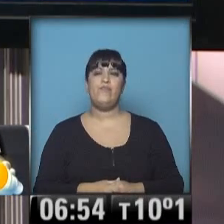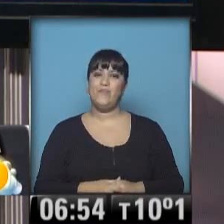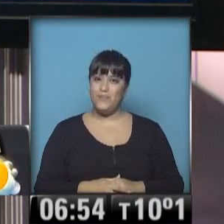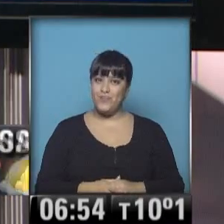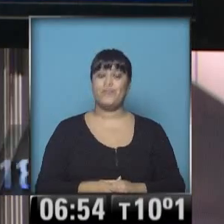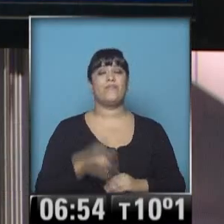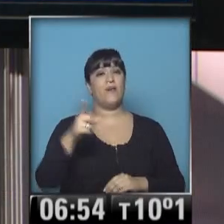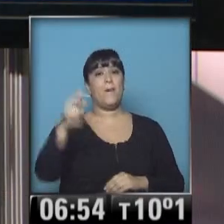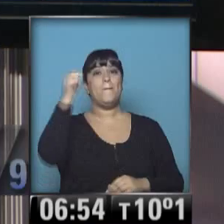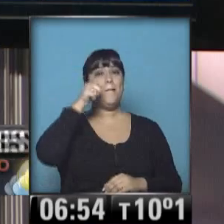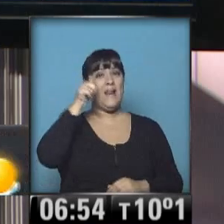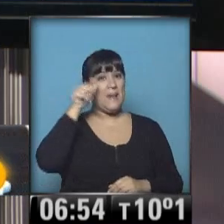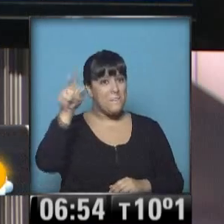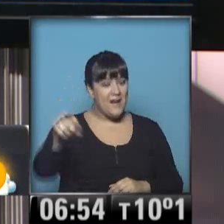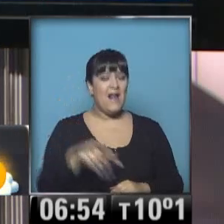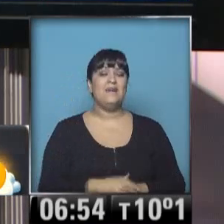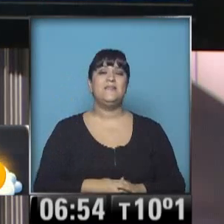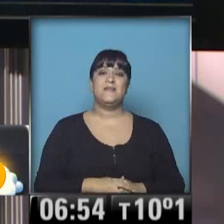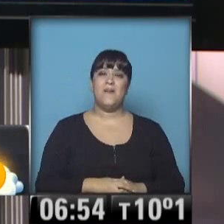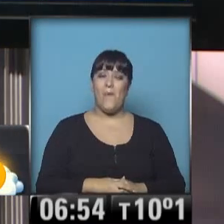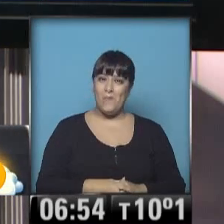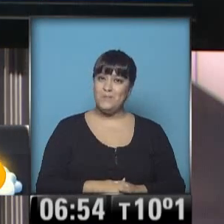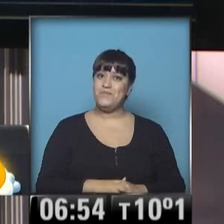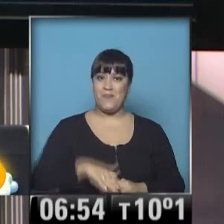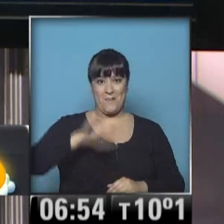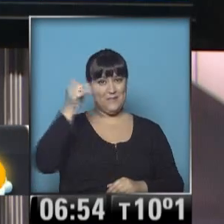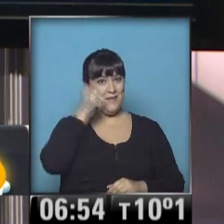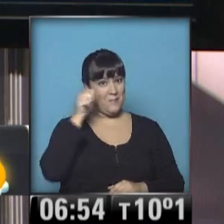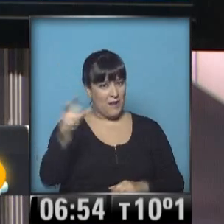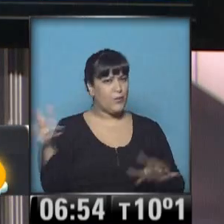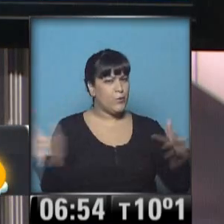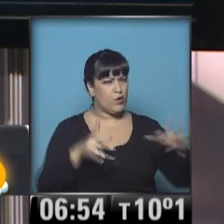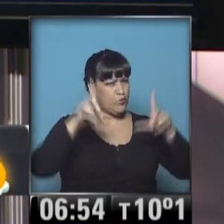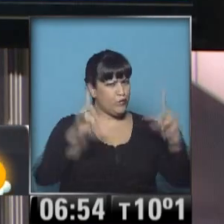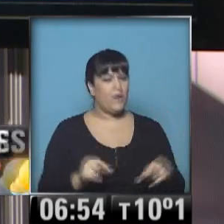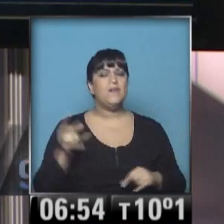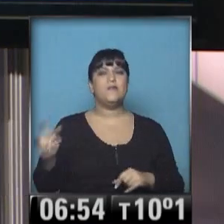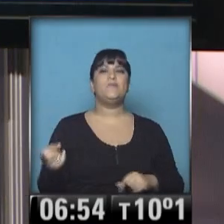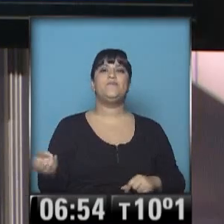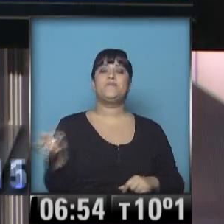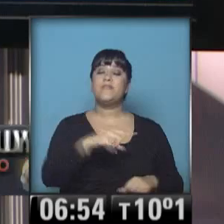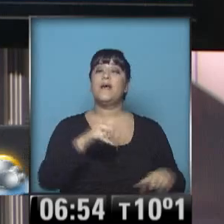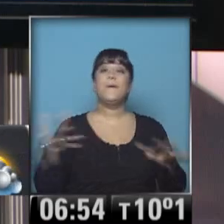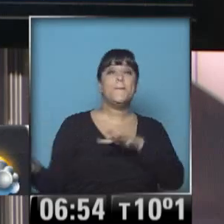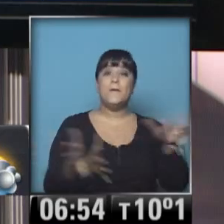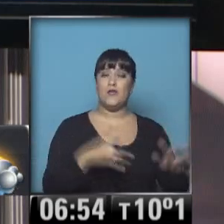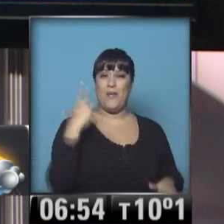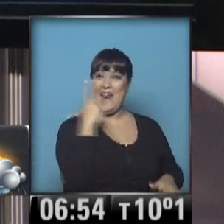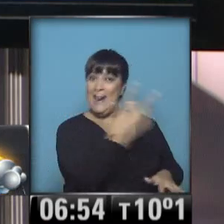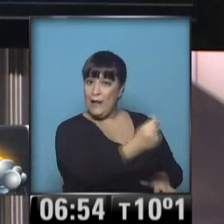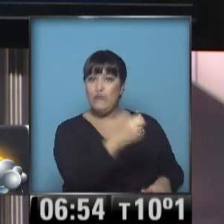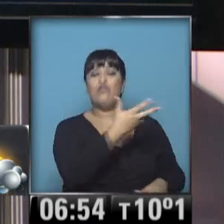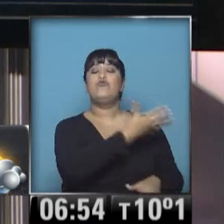la costa, Mar del Plata ahí especialmente. Otro frentazo, pero todavía lejos, en el